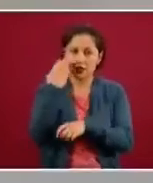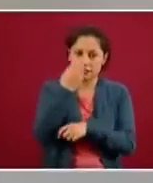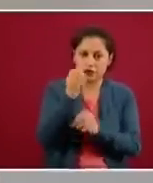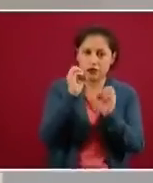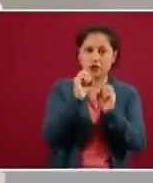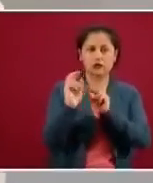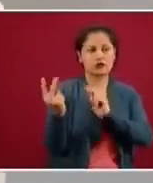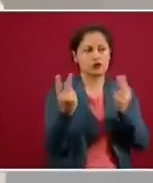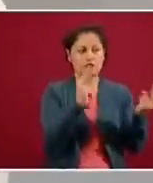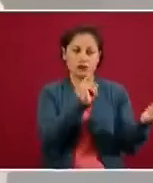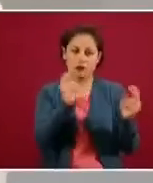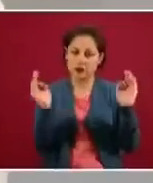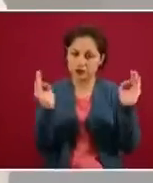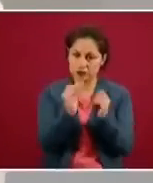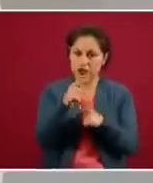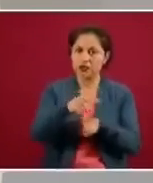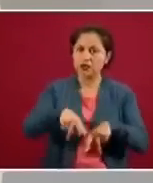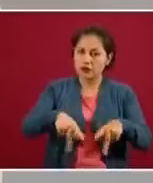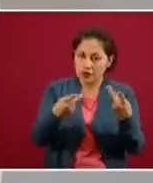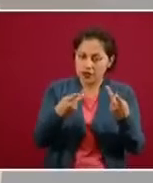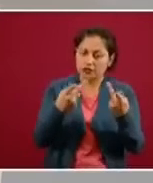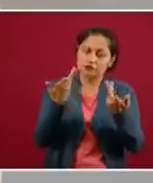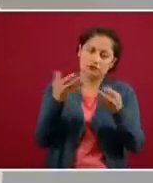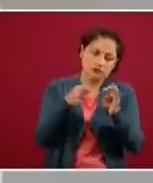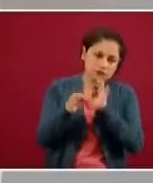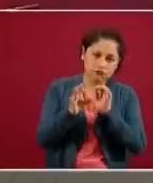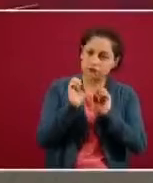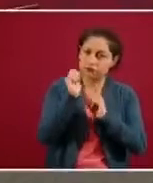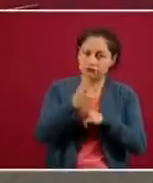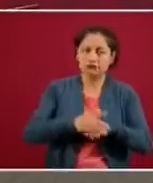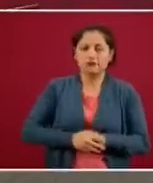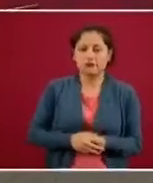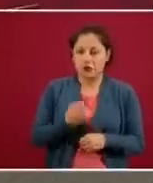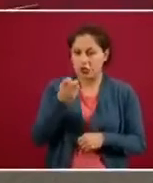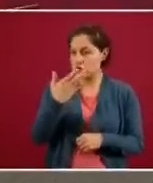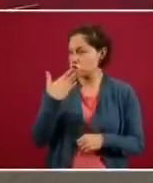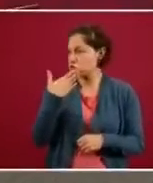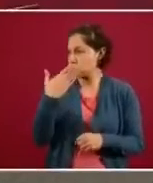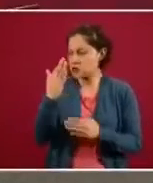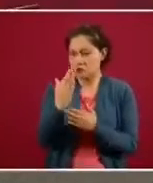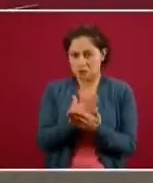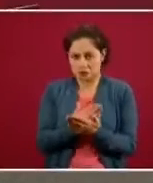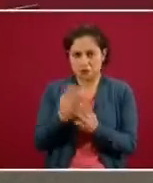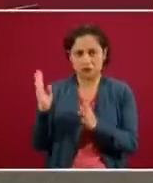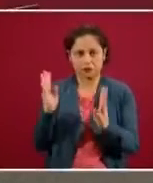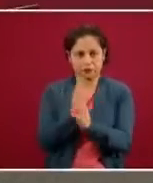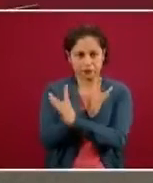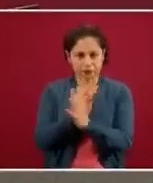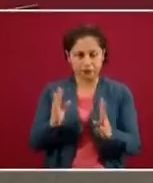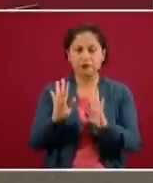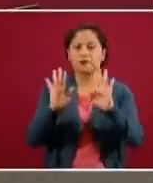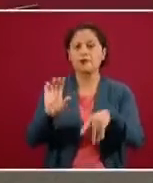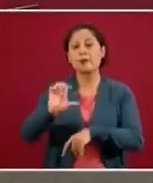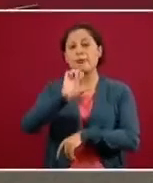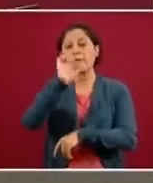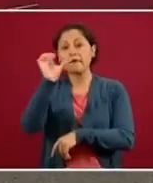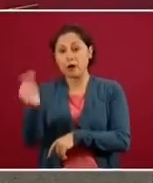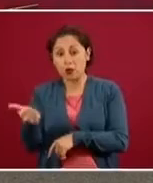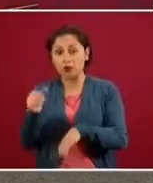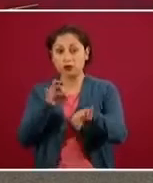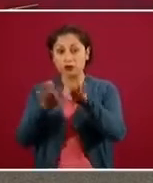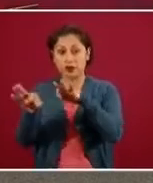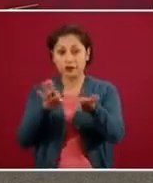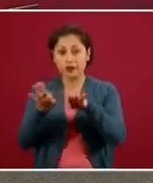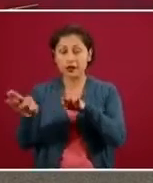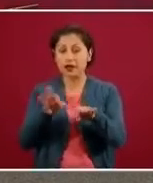escuelas. Pero luego se sumó el resto de las suspensiones de actividades y estas no se han ejecutado